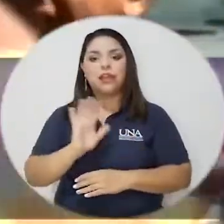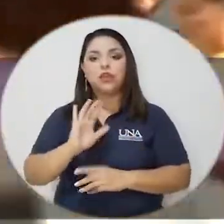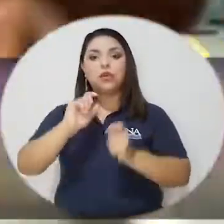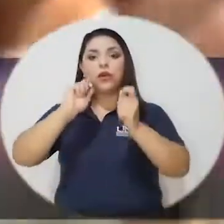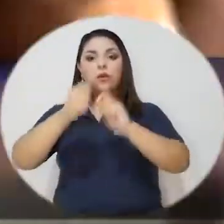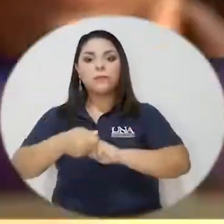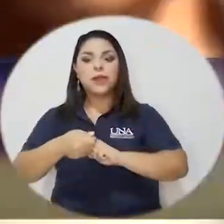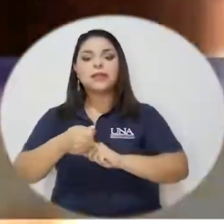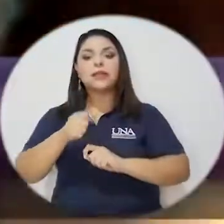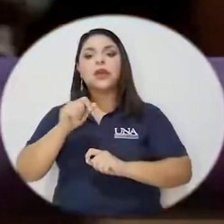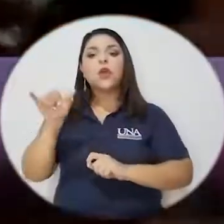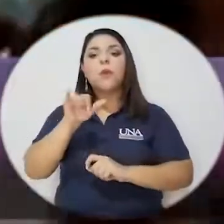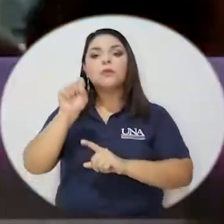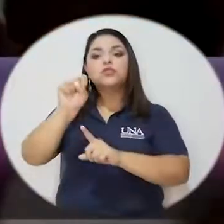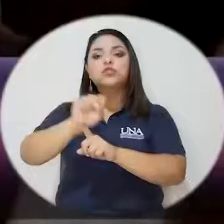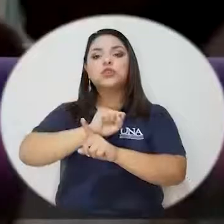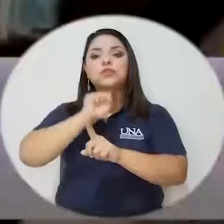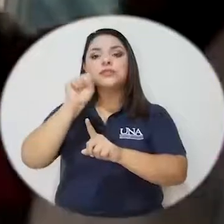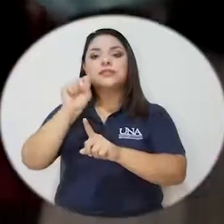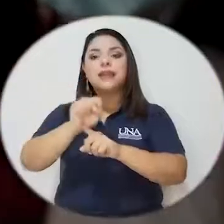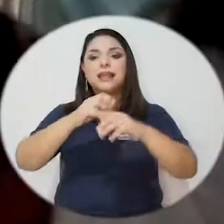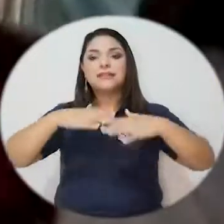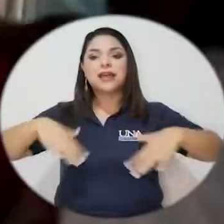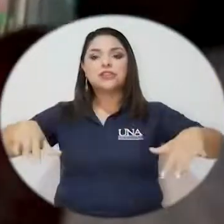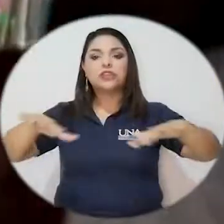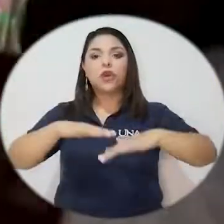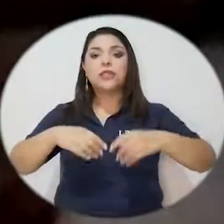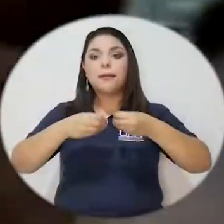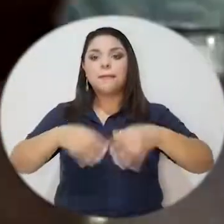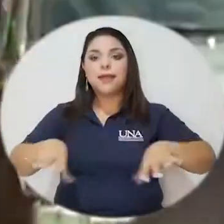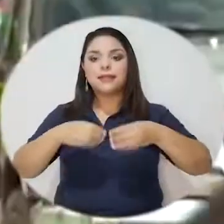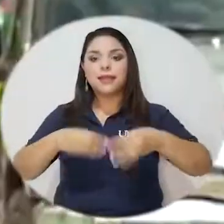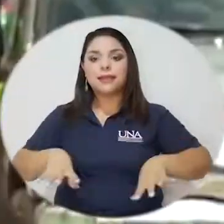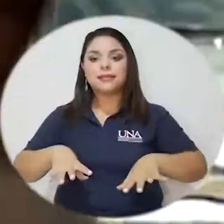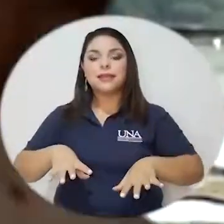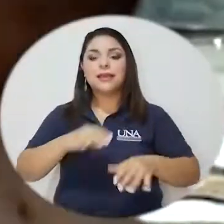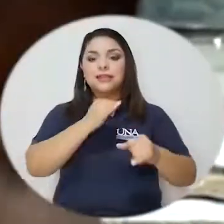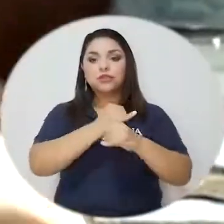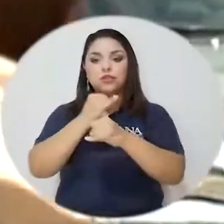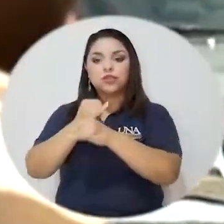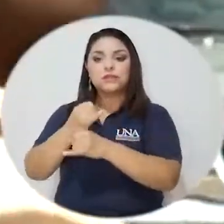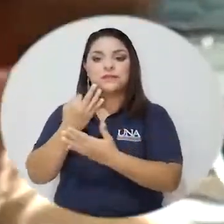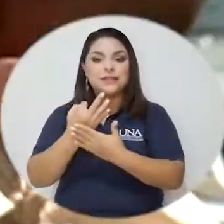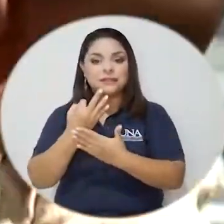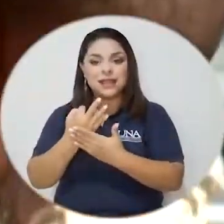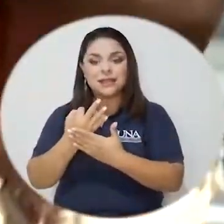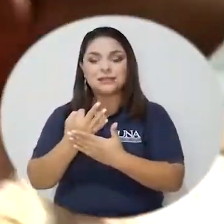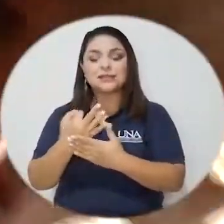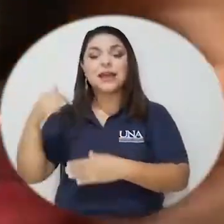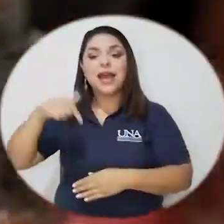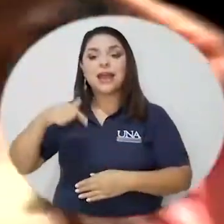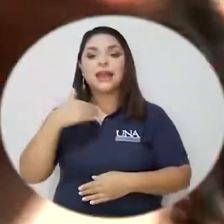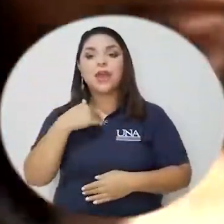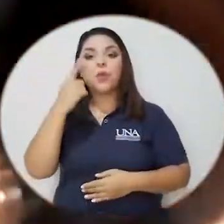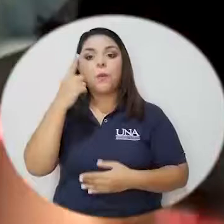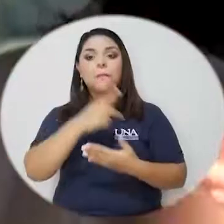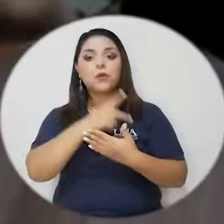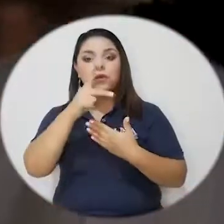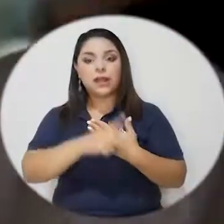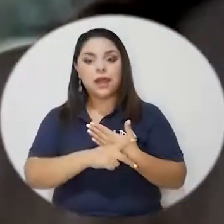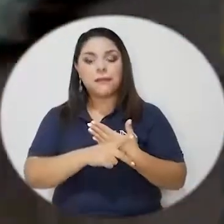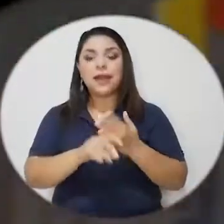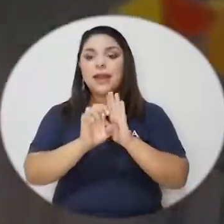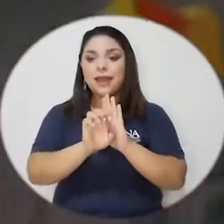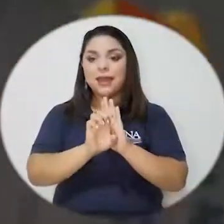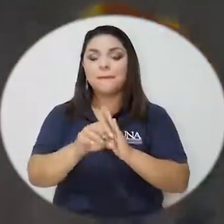se convierta en una socialización de pérdidas de las entidades financieras. Aquí hay un programa,